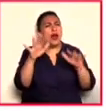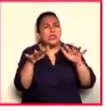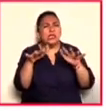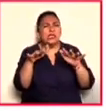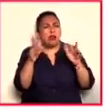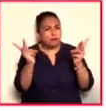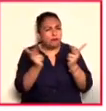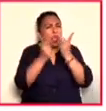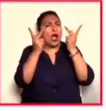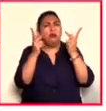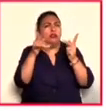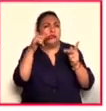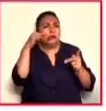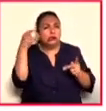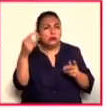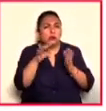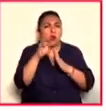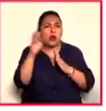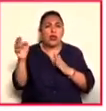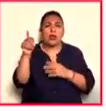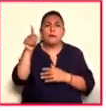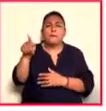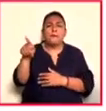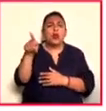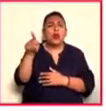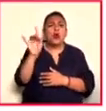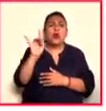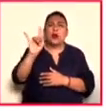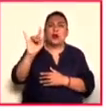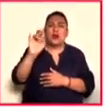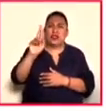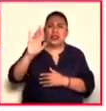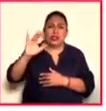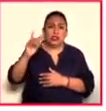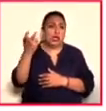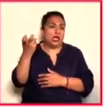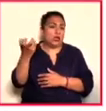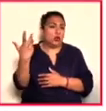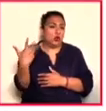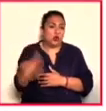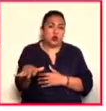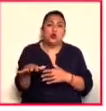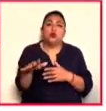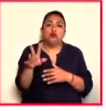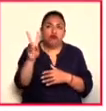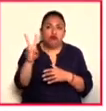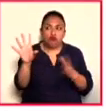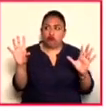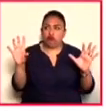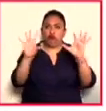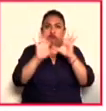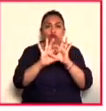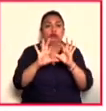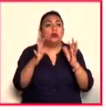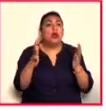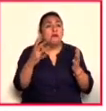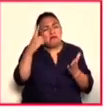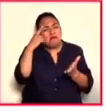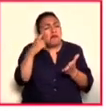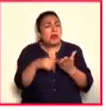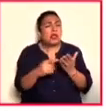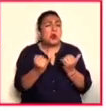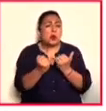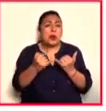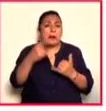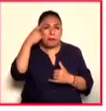creo que verla junto, por ejemplo, el auto de fe de Ricci, pues es algo muy, muy, muy ilustrativo, ¿no? Y creo que, bueno, también es